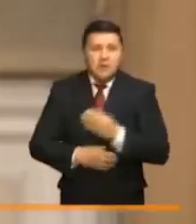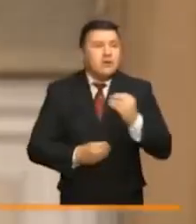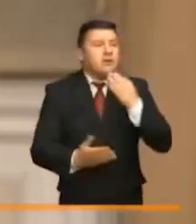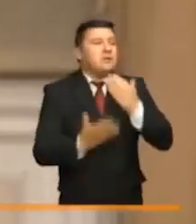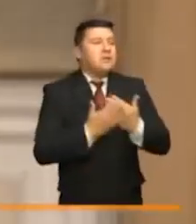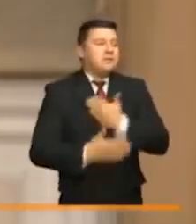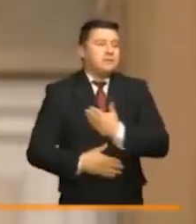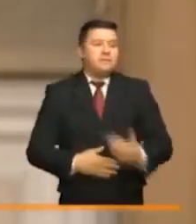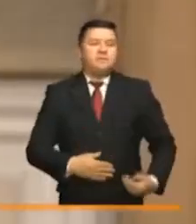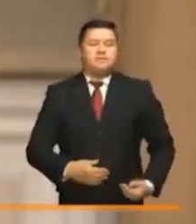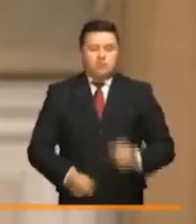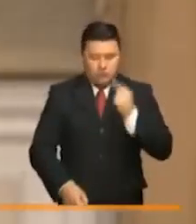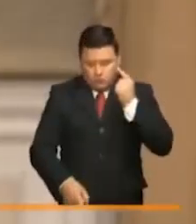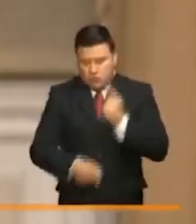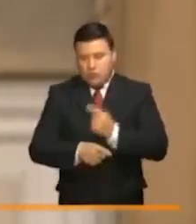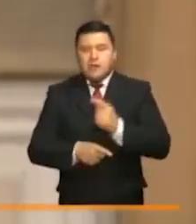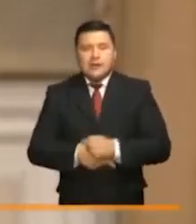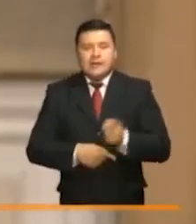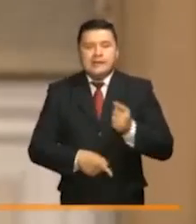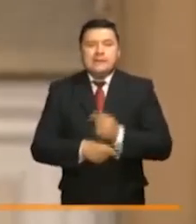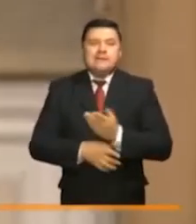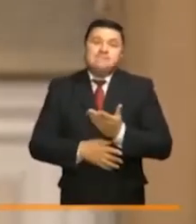Muchas gracias, presidente. Efectivamente,